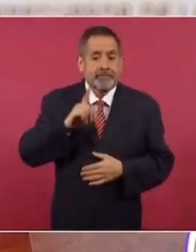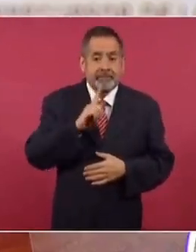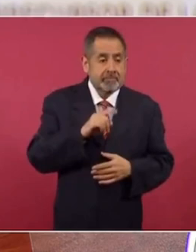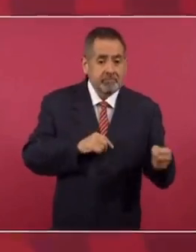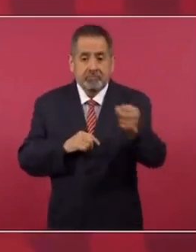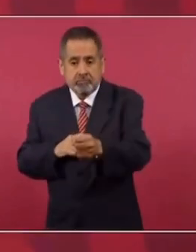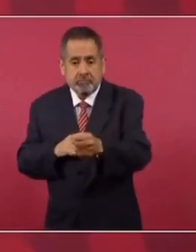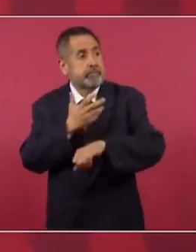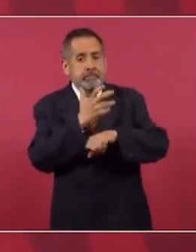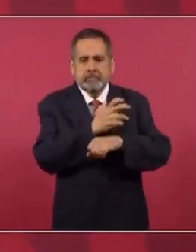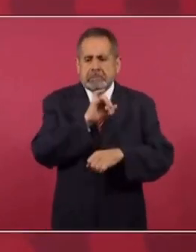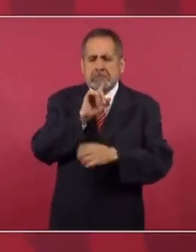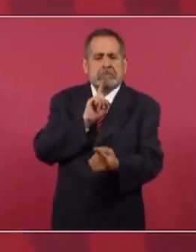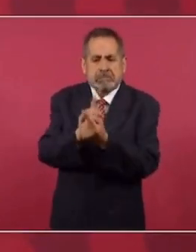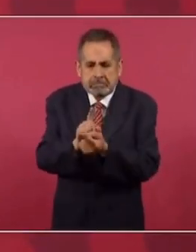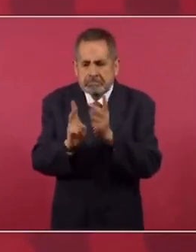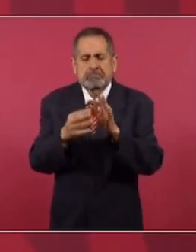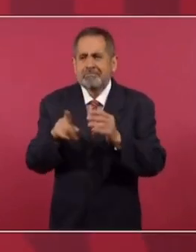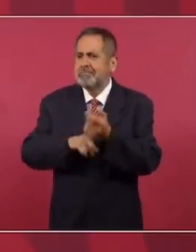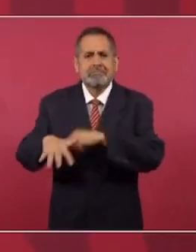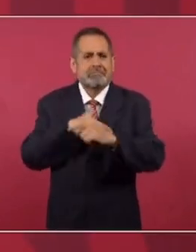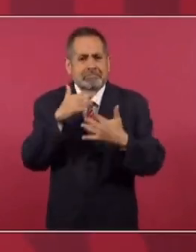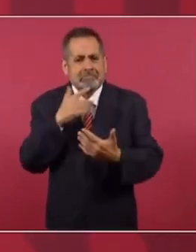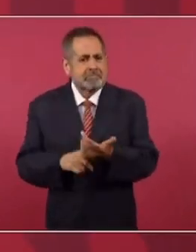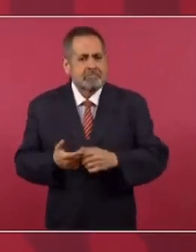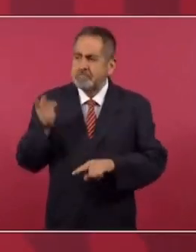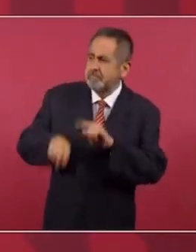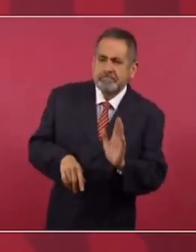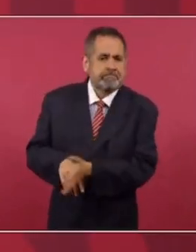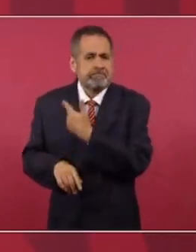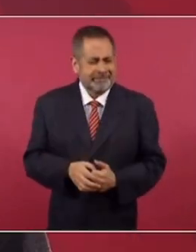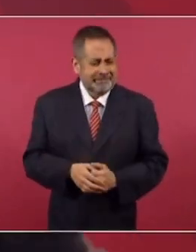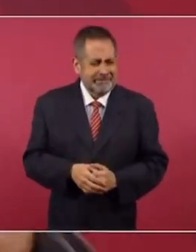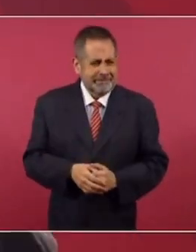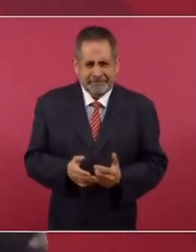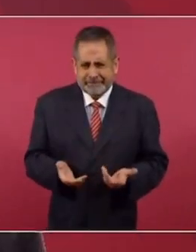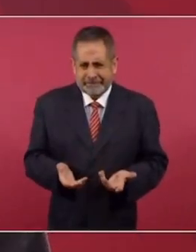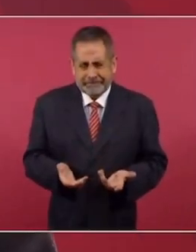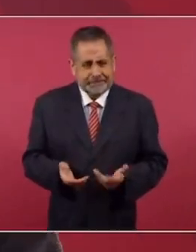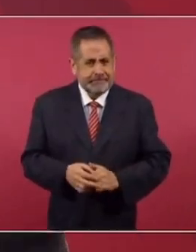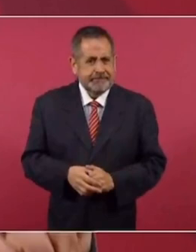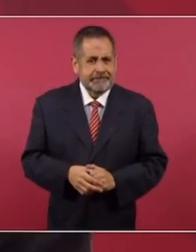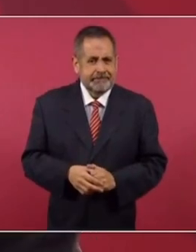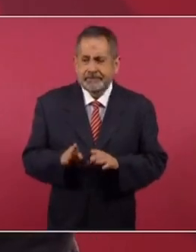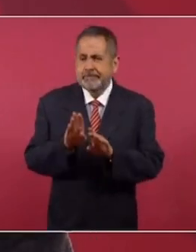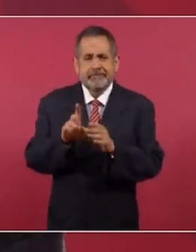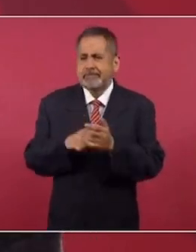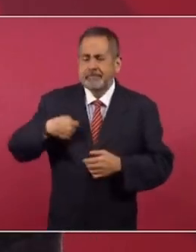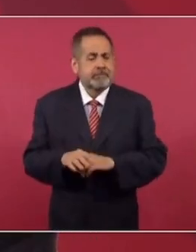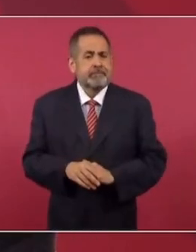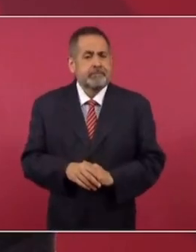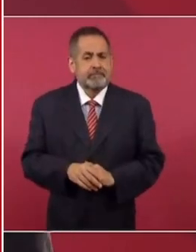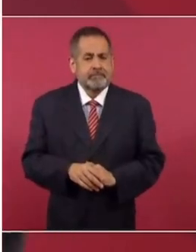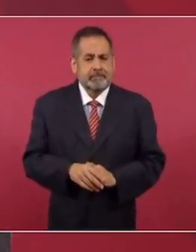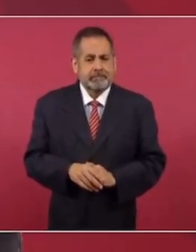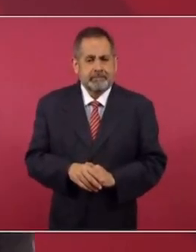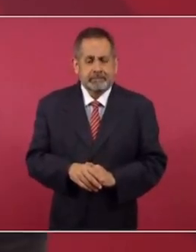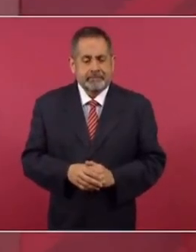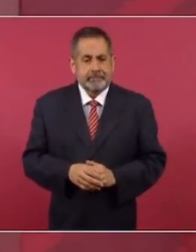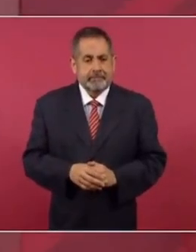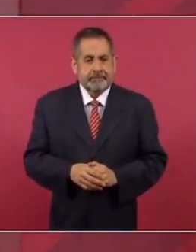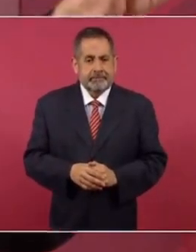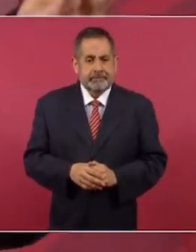toda la maniobra truculenta para destituir al presidente. Entonces, como nosotros lo